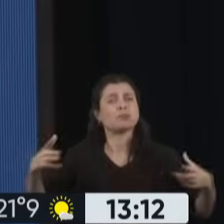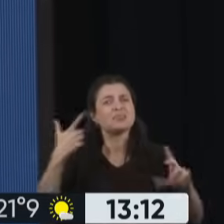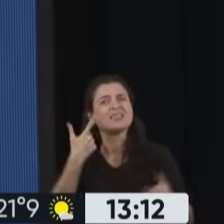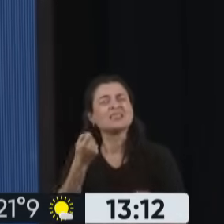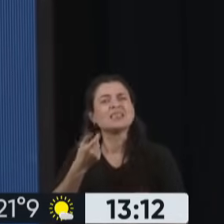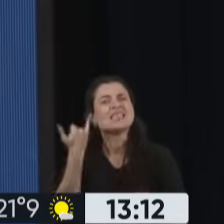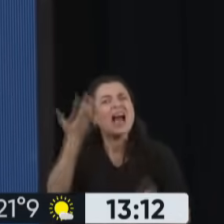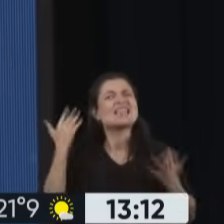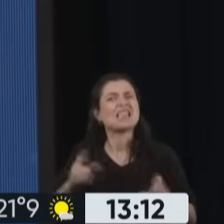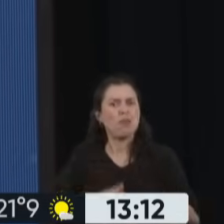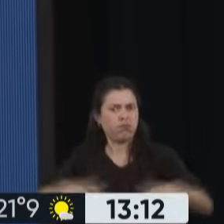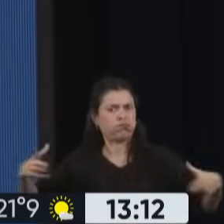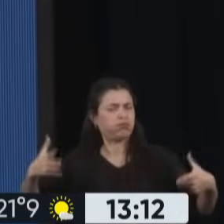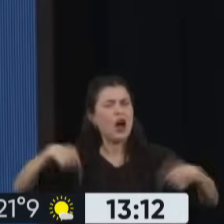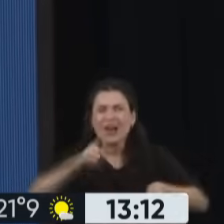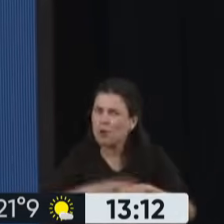Hablemos de otras cosas mejor.